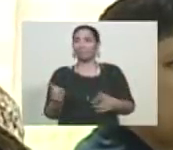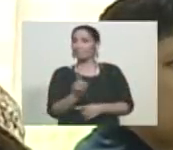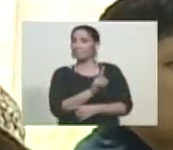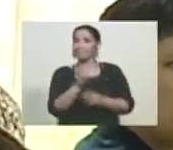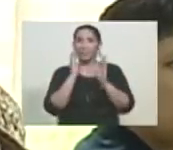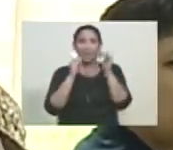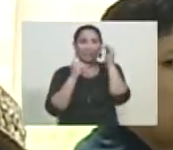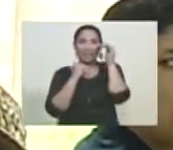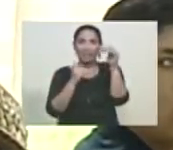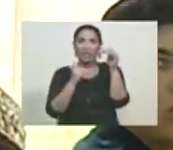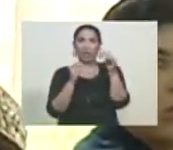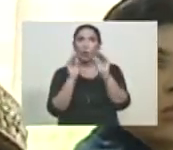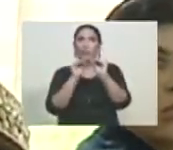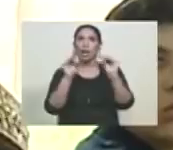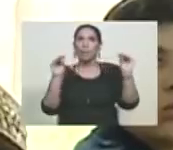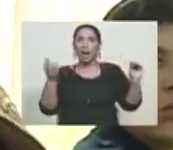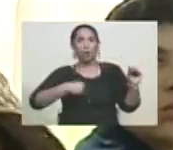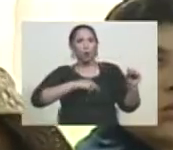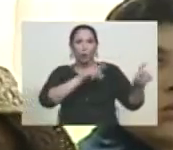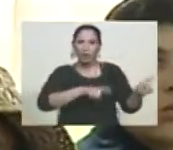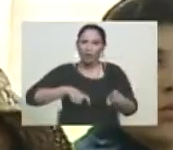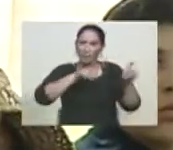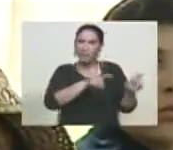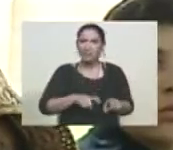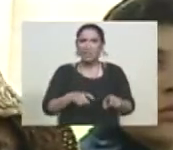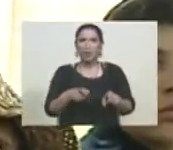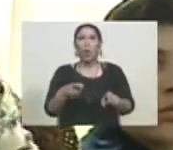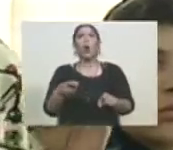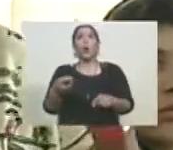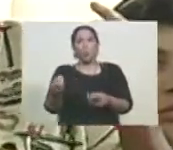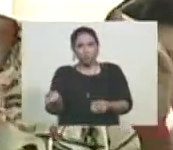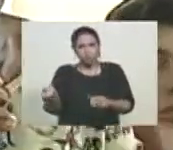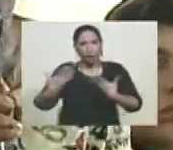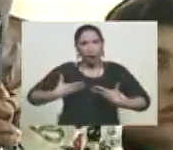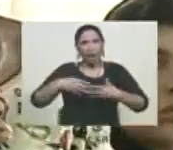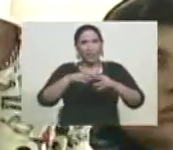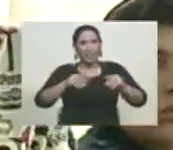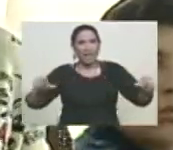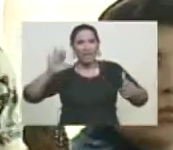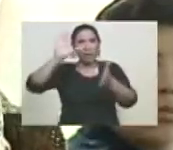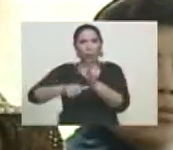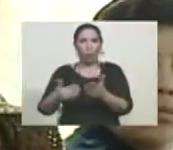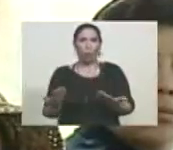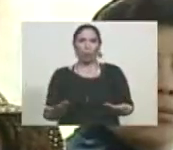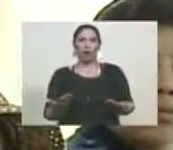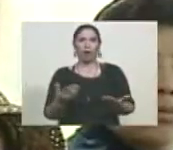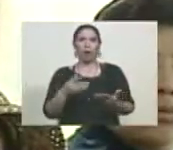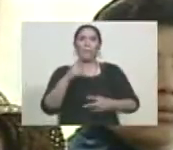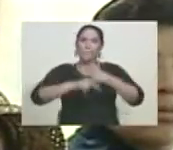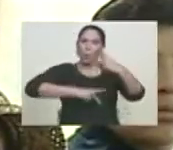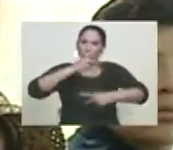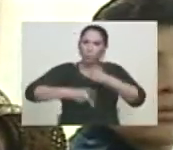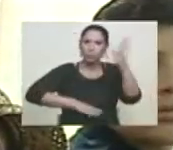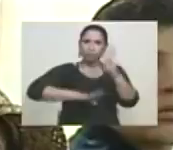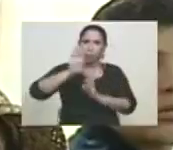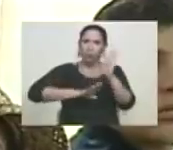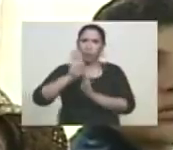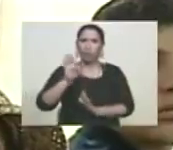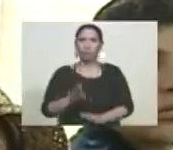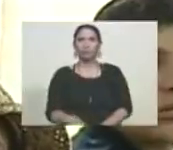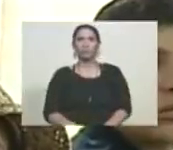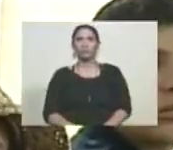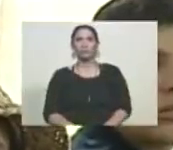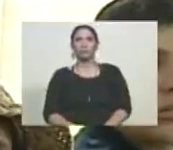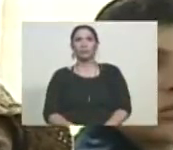llamado. Que los campesinos queremos que nos devuelvan nuestras tierras que nos han despojado para producirlas, porque